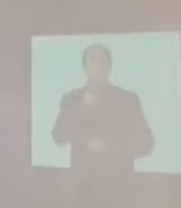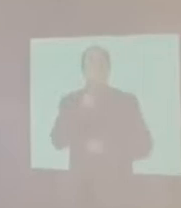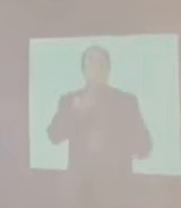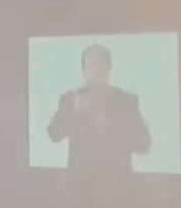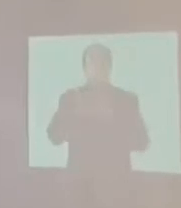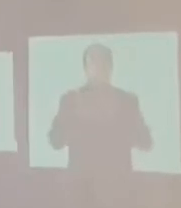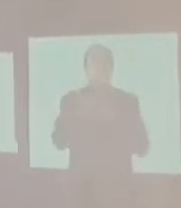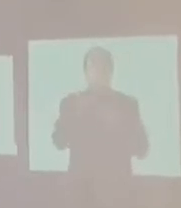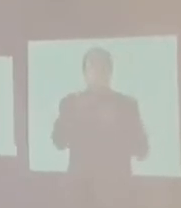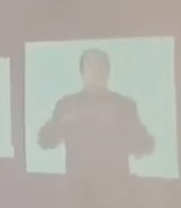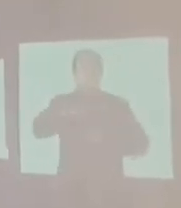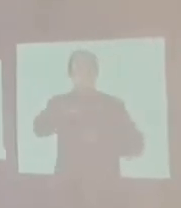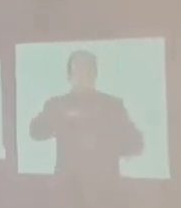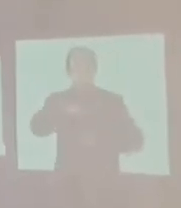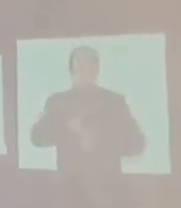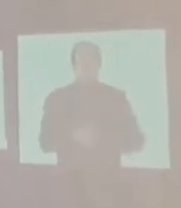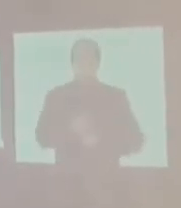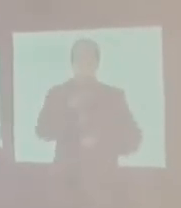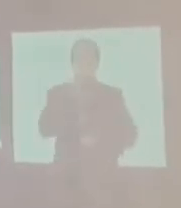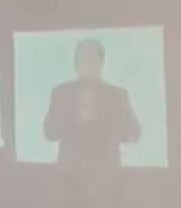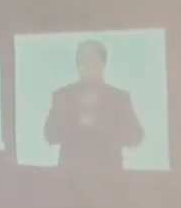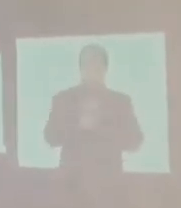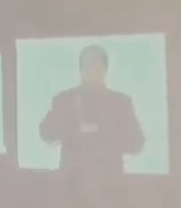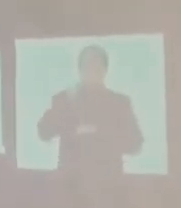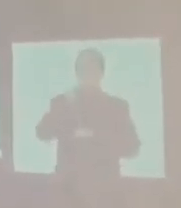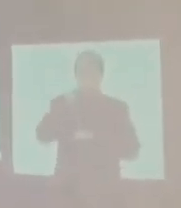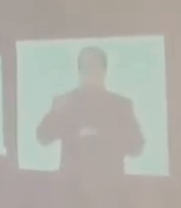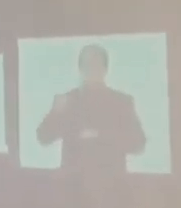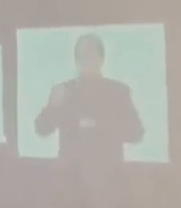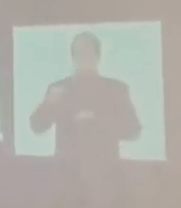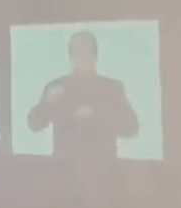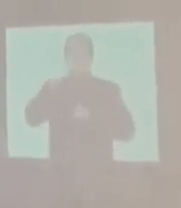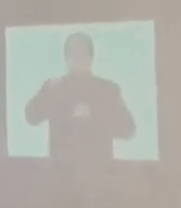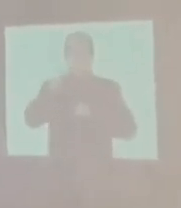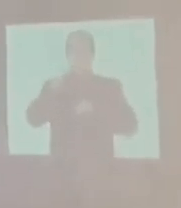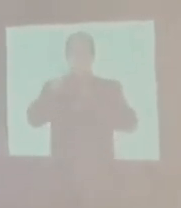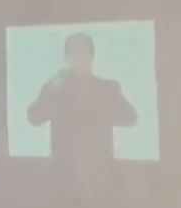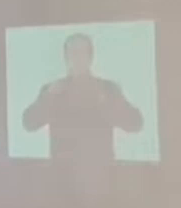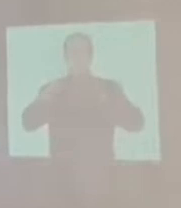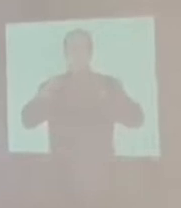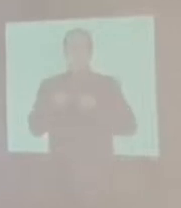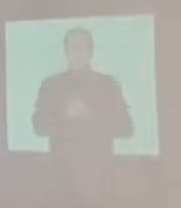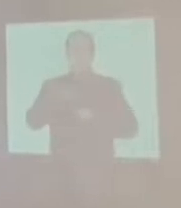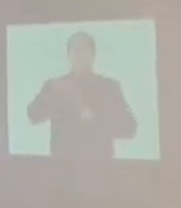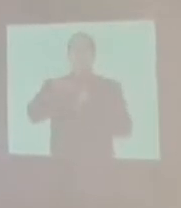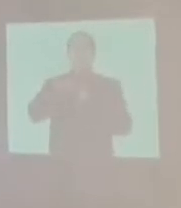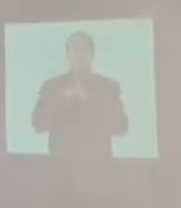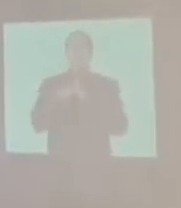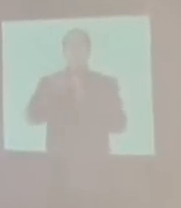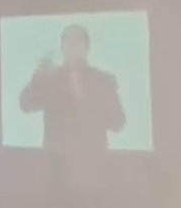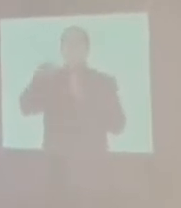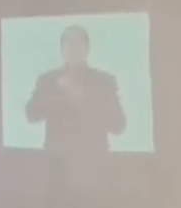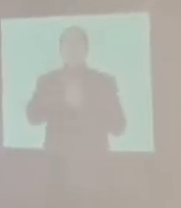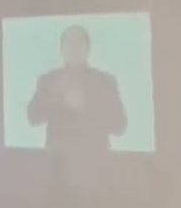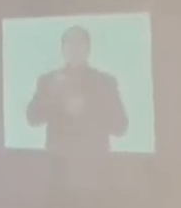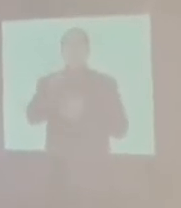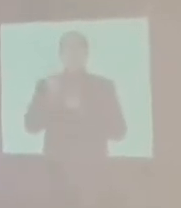algunas zonas. La rehabilitación de pozos del sistema Lerma nos ha permitido aumentar el caudal en esa zona